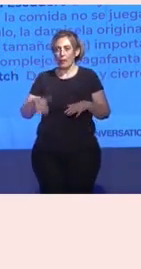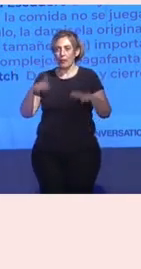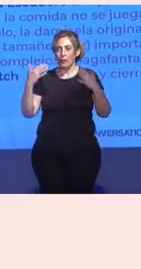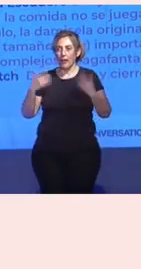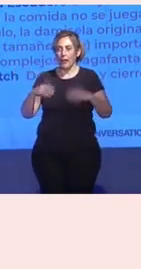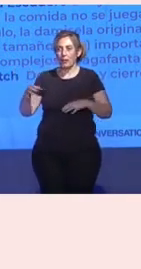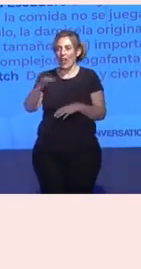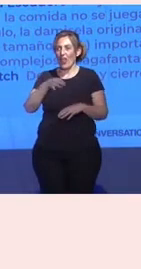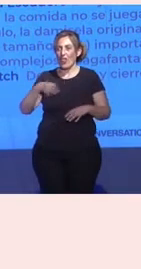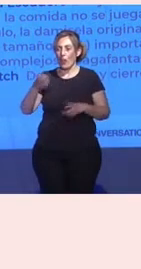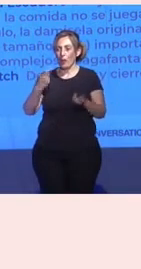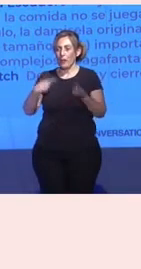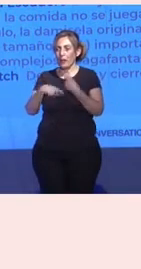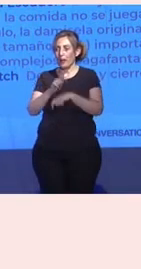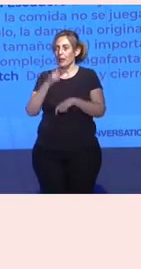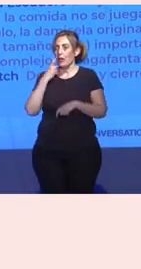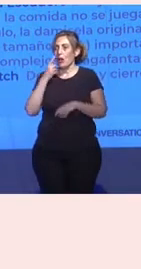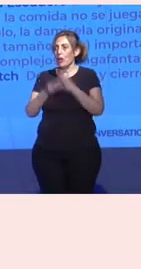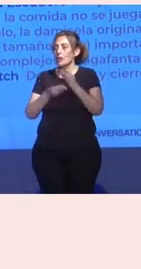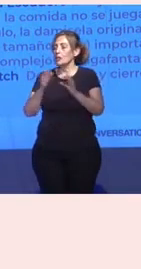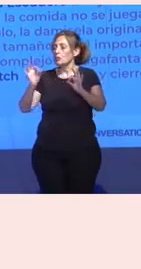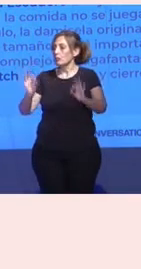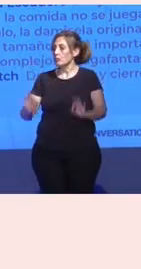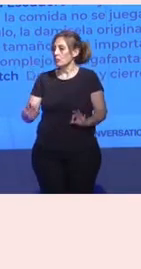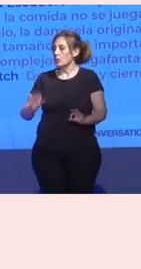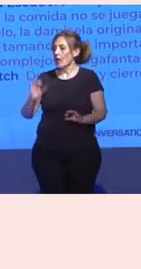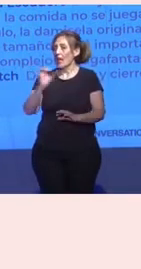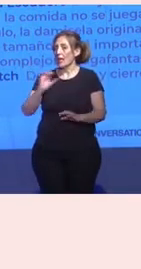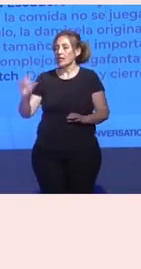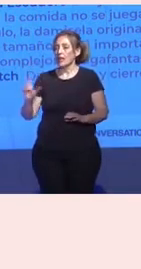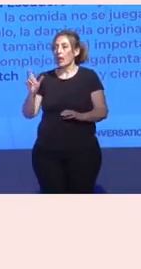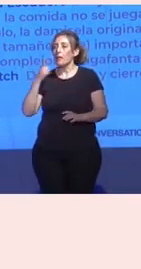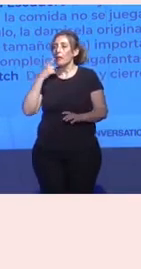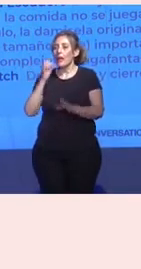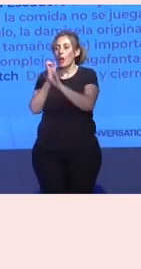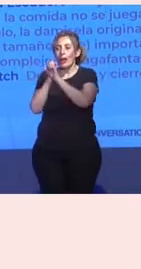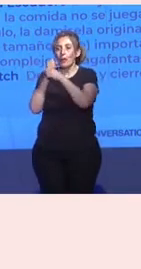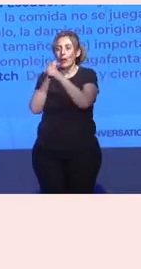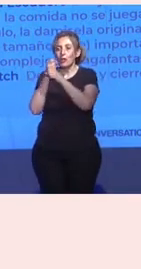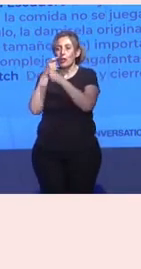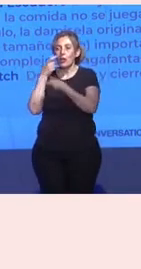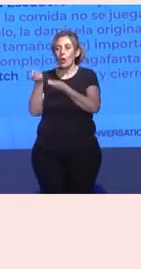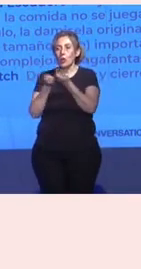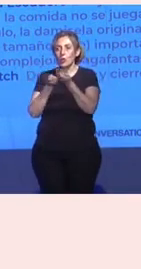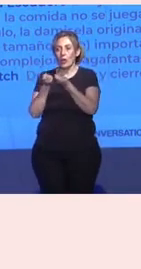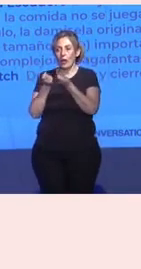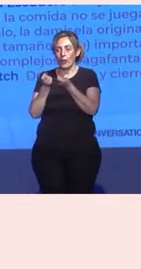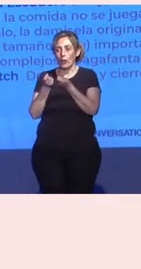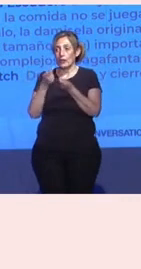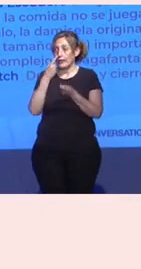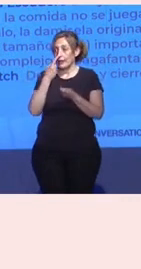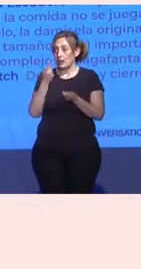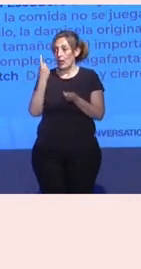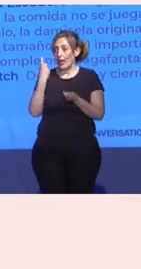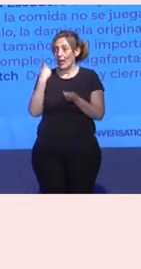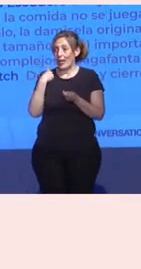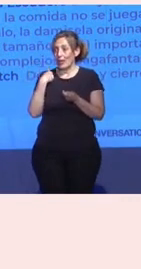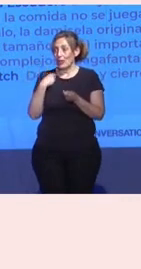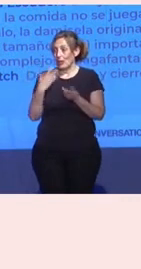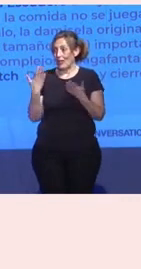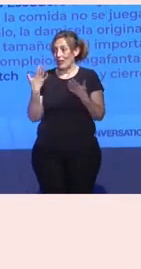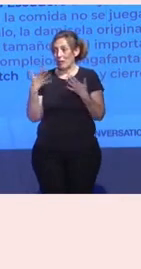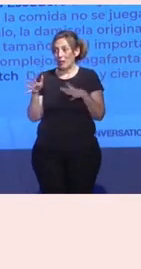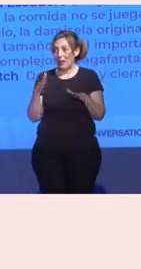lax y lo hicieron pero el laboratorio es controlado hace solo un año un año